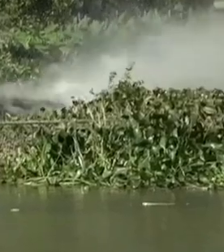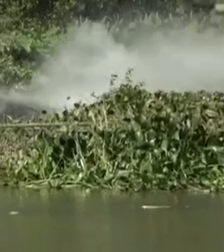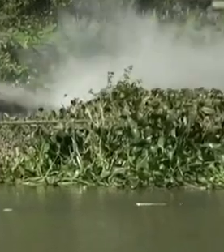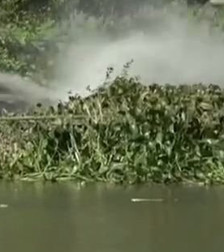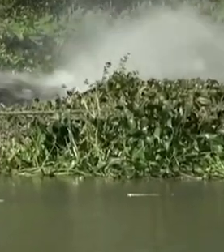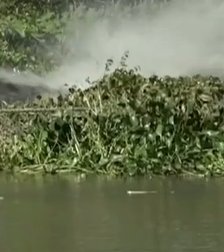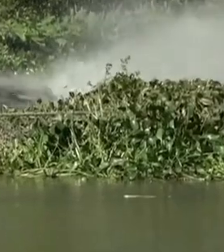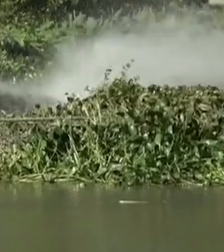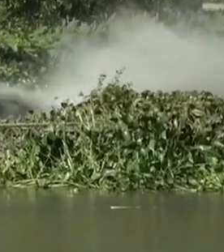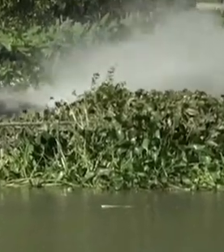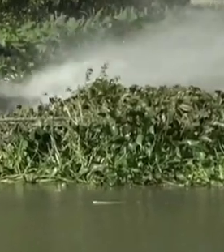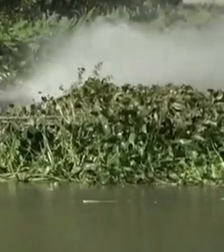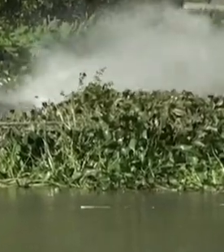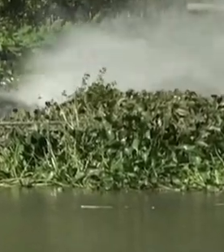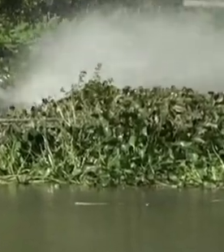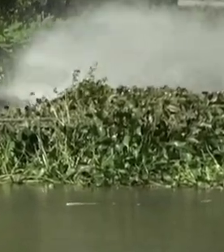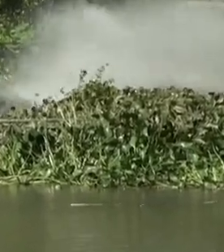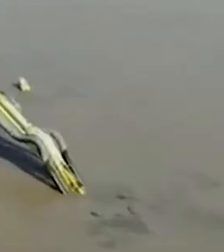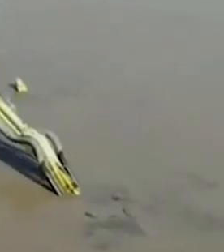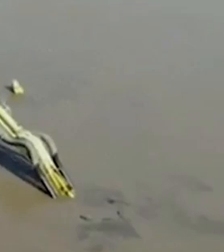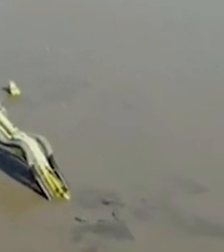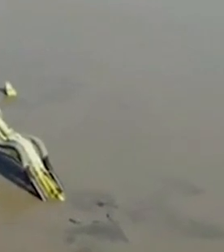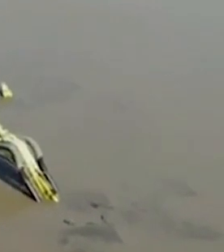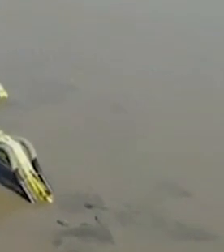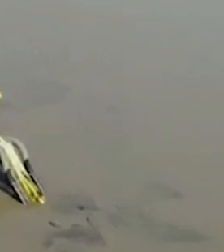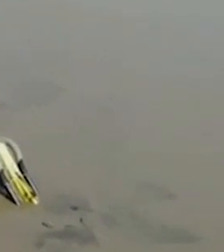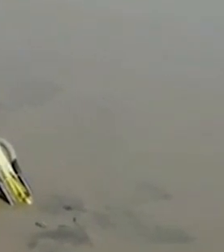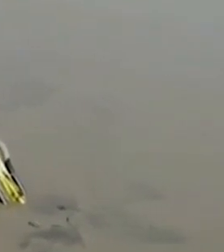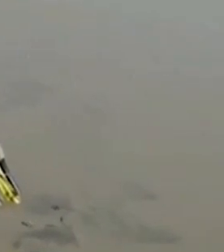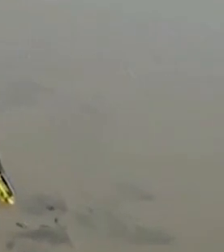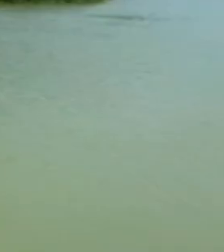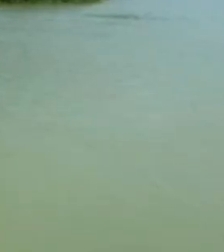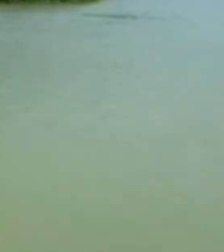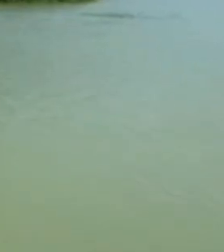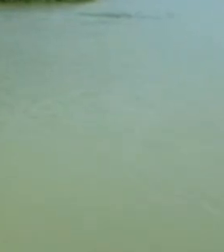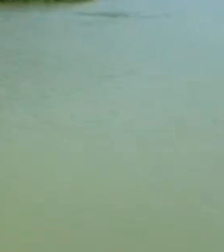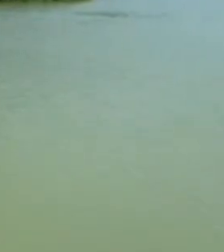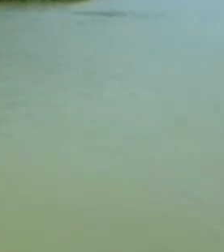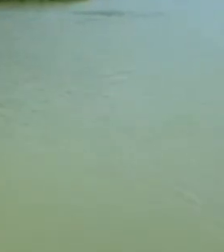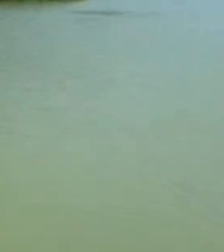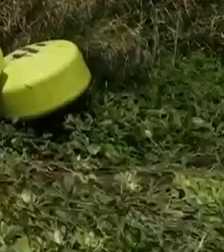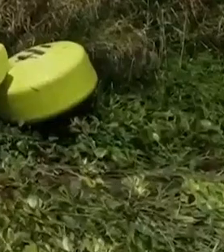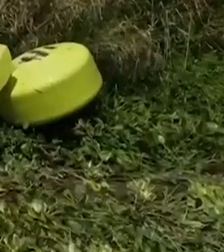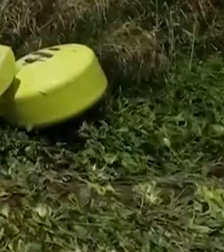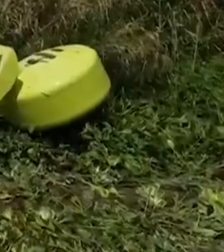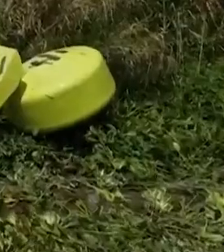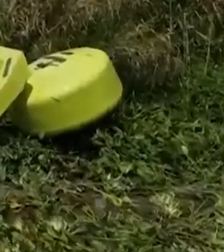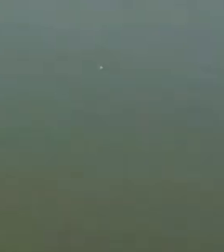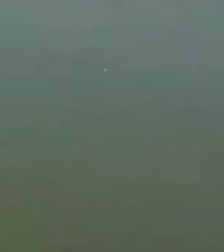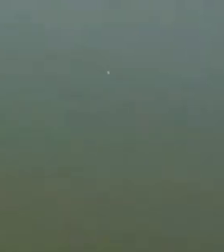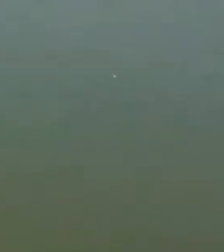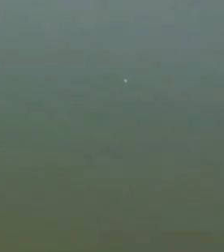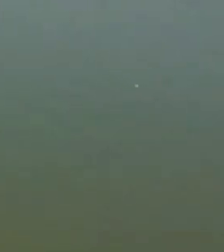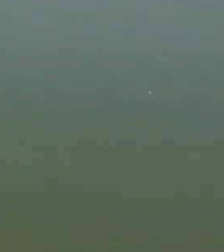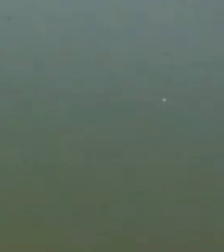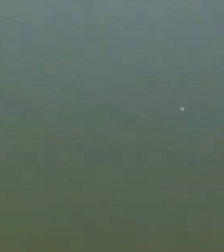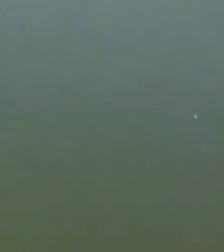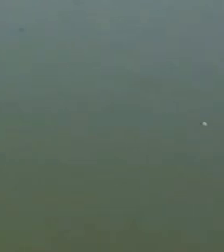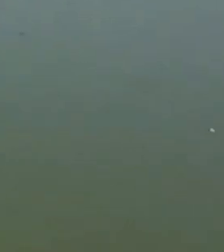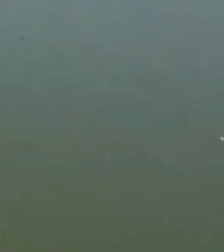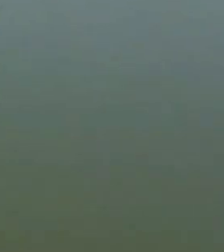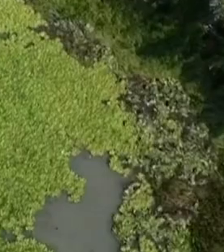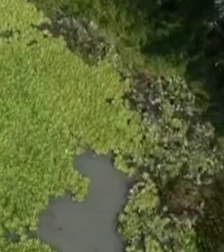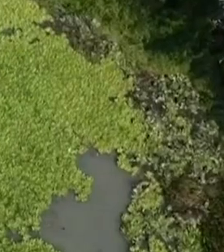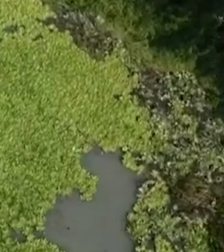flotante hacia el área de depósito final. Draga anfibia. Las dragas anfibias tienen la versatilidad de trasladarse